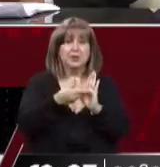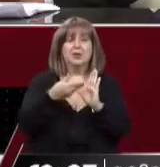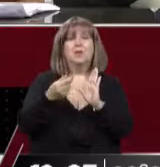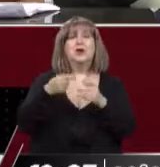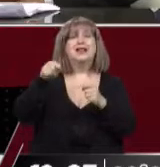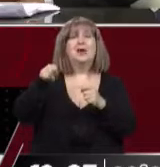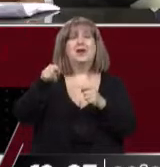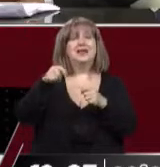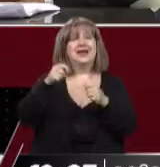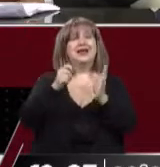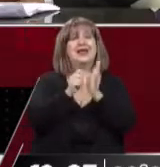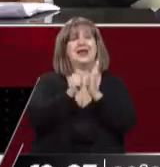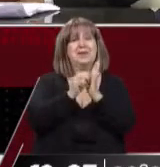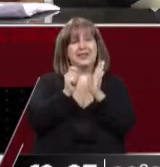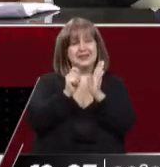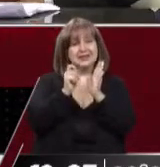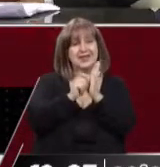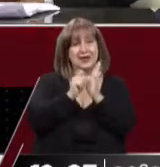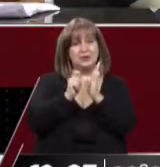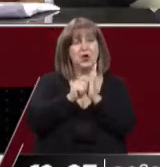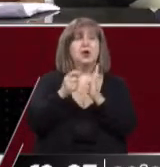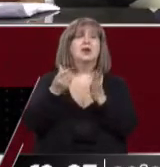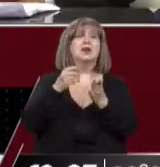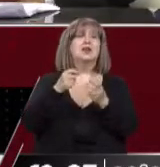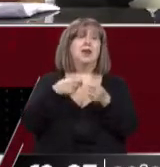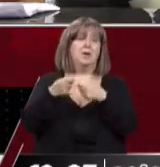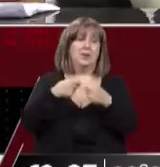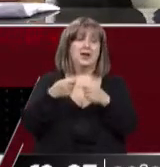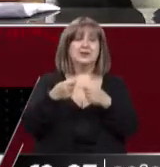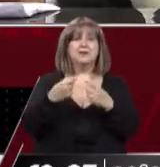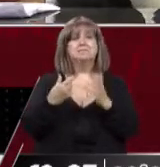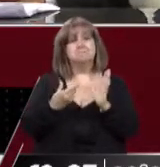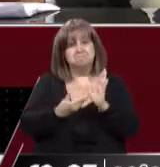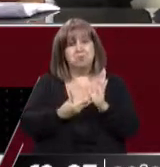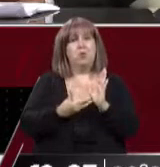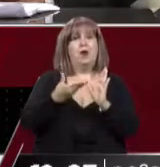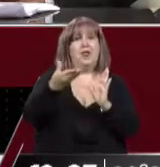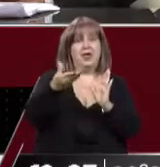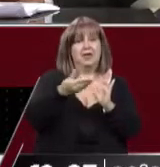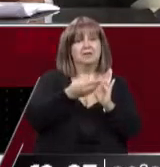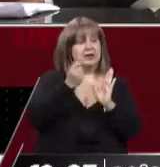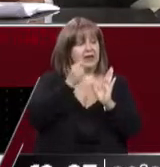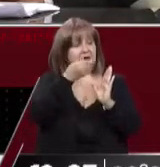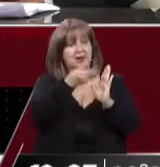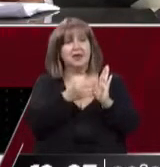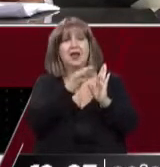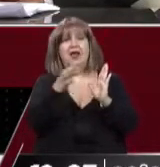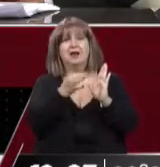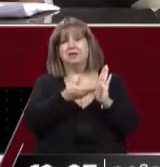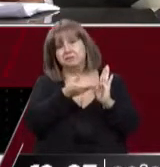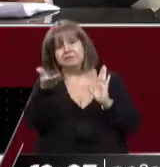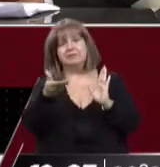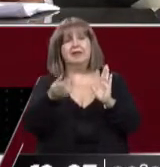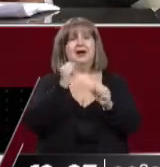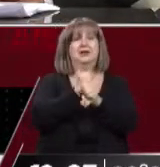en distintos programas del Estado y que a su vez los nuevos necesitados de una ayuda del Estado se vinculen al que en su momento